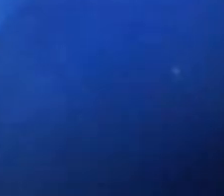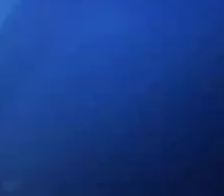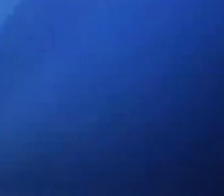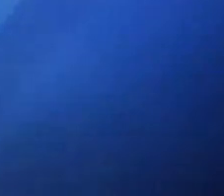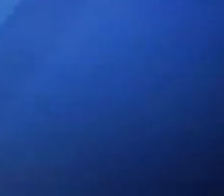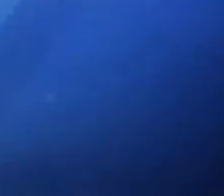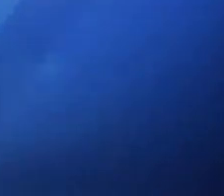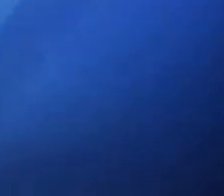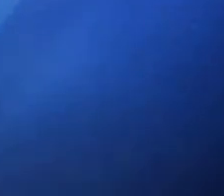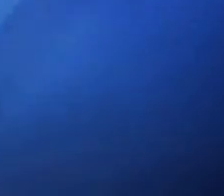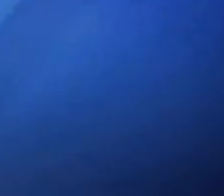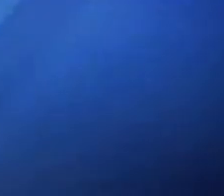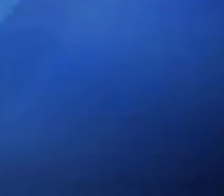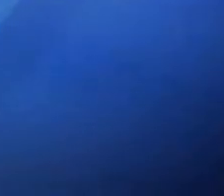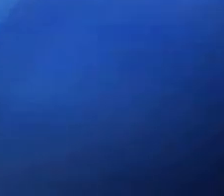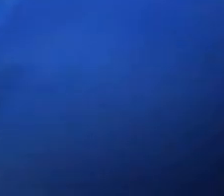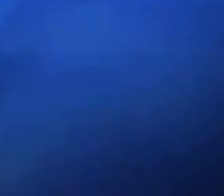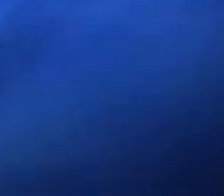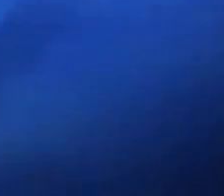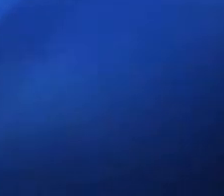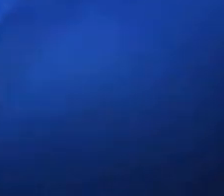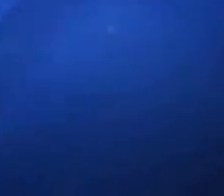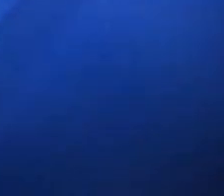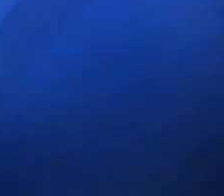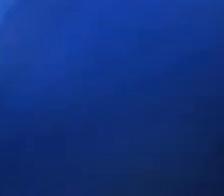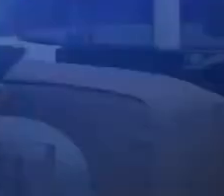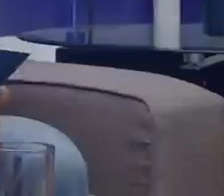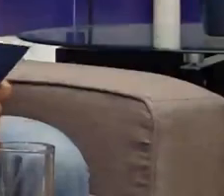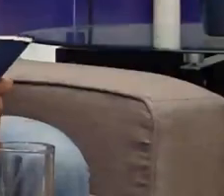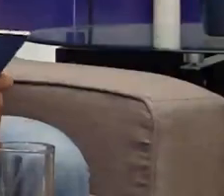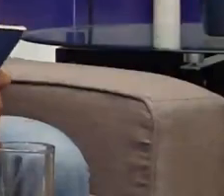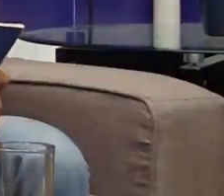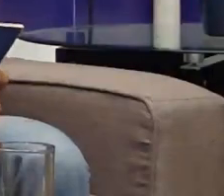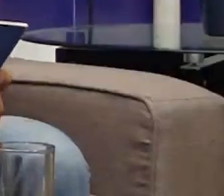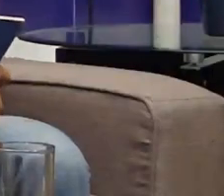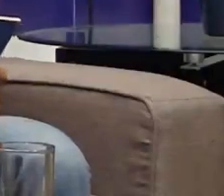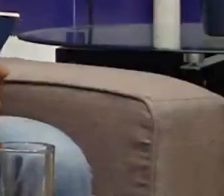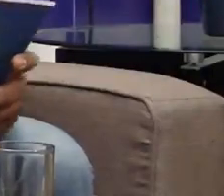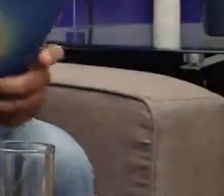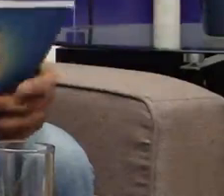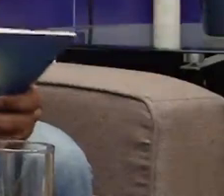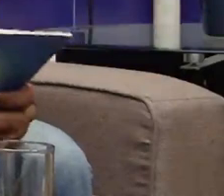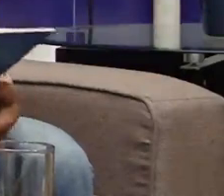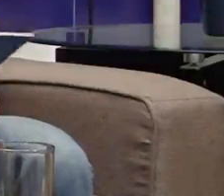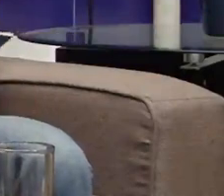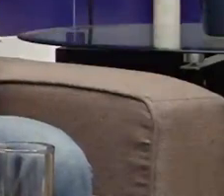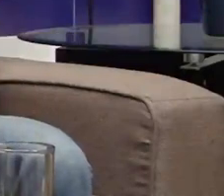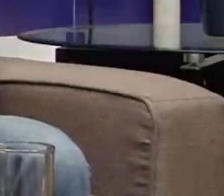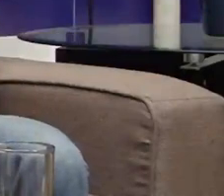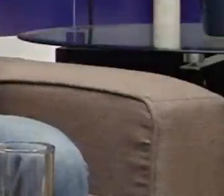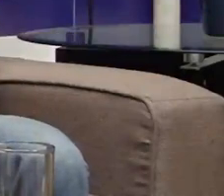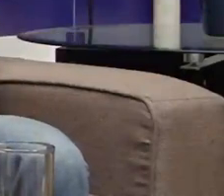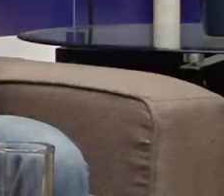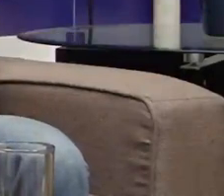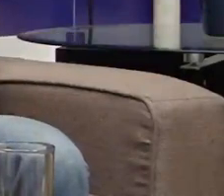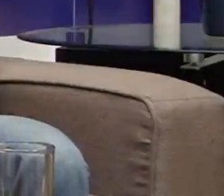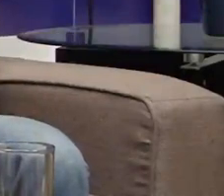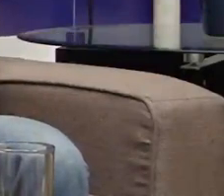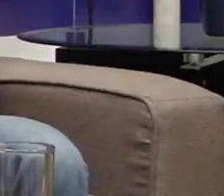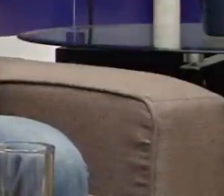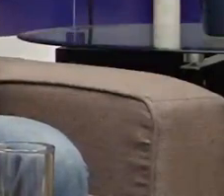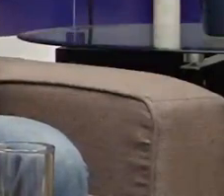Muchísimas muchísimas gracias por continuar en sintonía del canal parlamentario.